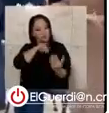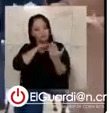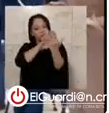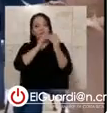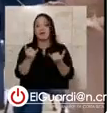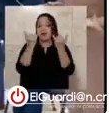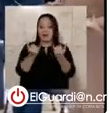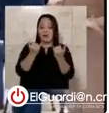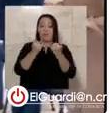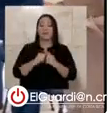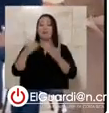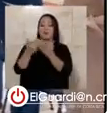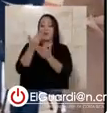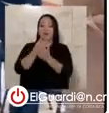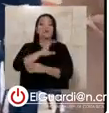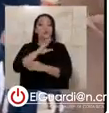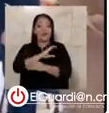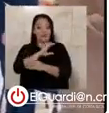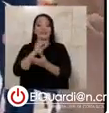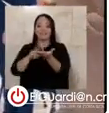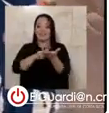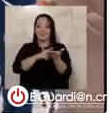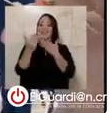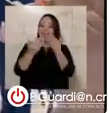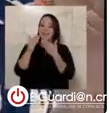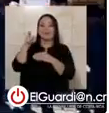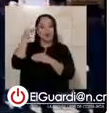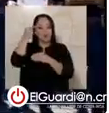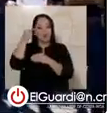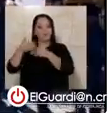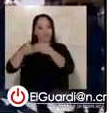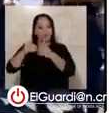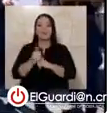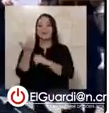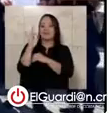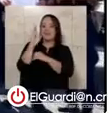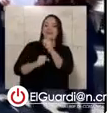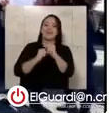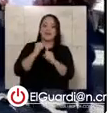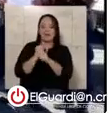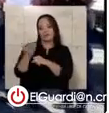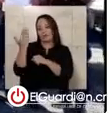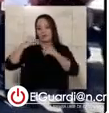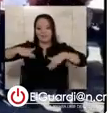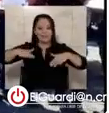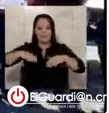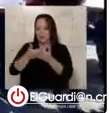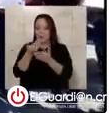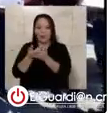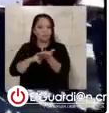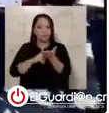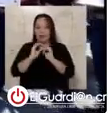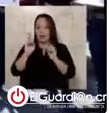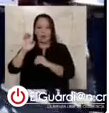con la incorporación de nuevos oficiales, gracias a la gestión de su gobierno, después de 17 años de no contar con personal nuevo en la Unidad